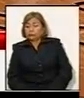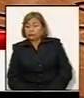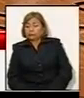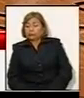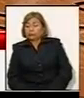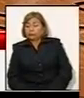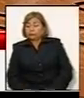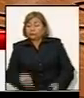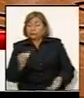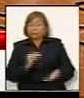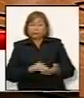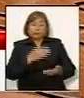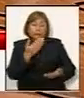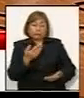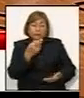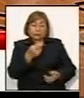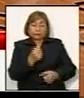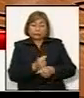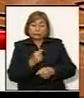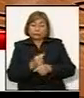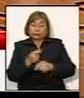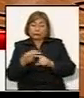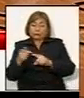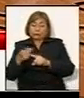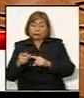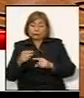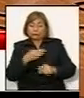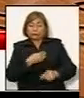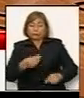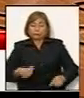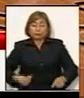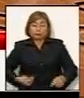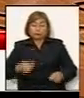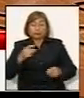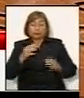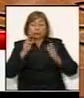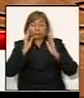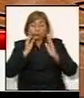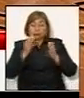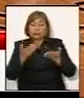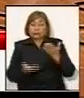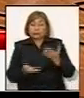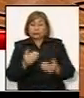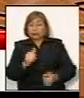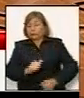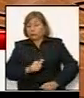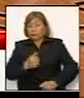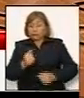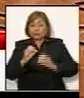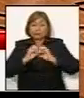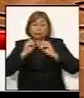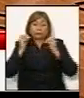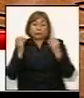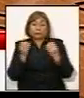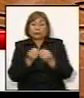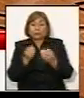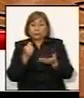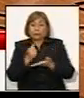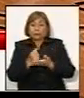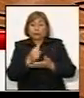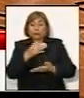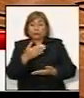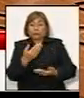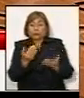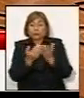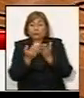además de ocupar estos cargos en los diferentes carteras ministeriales ocupado en algún organismo escrito al sistema educativo del